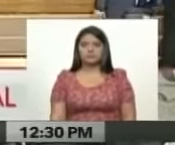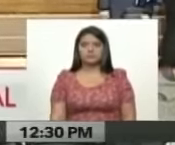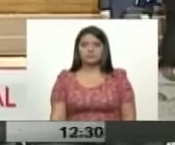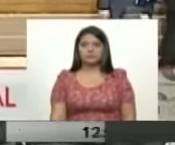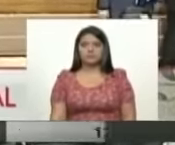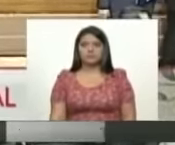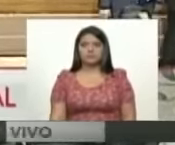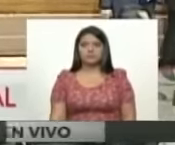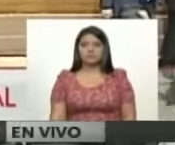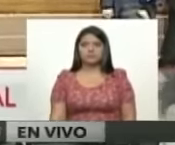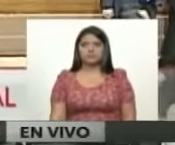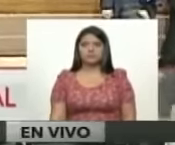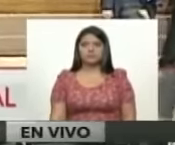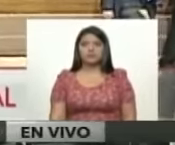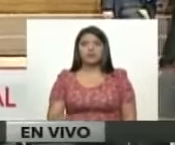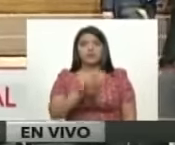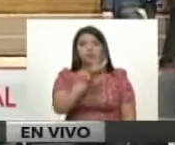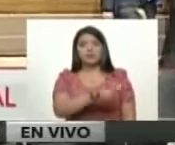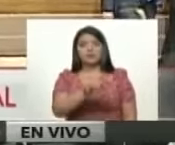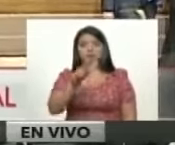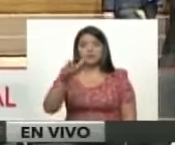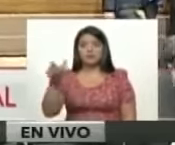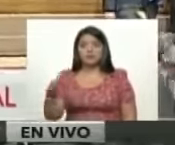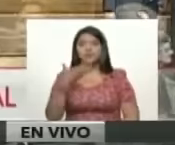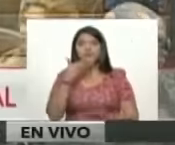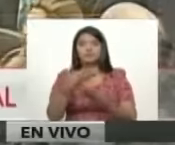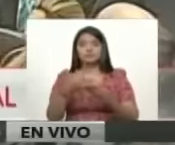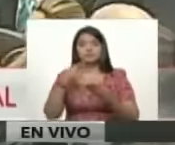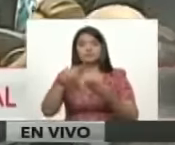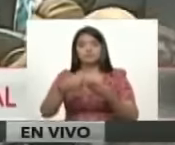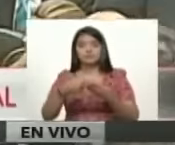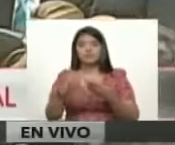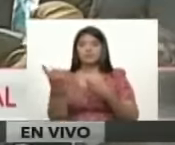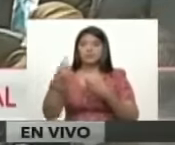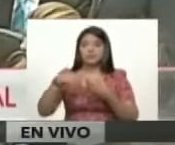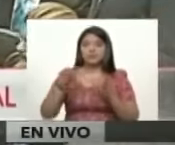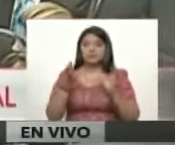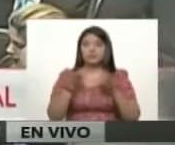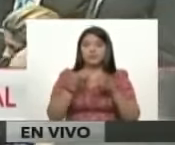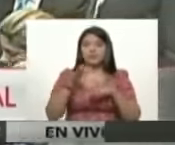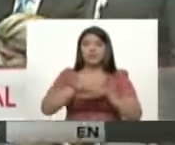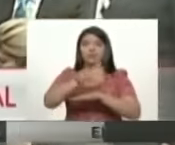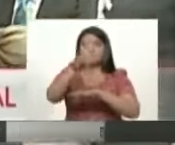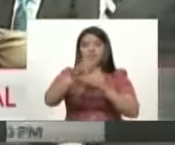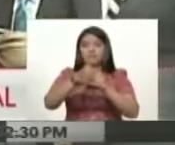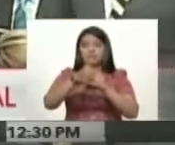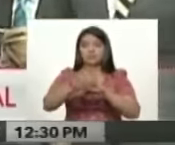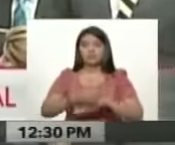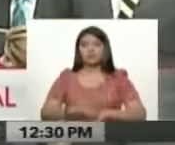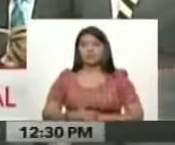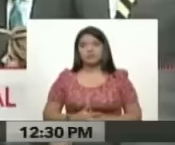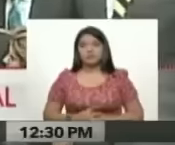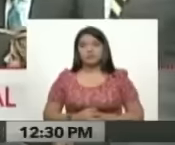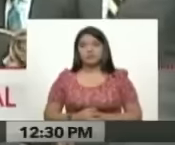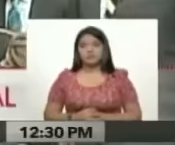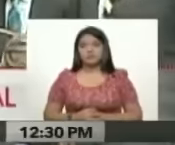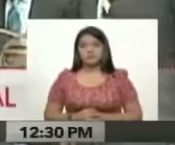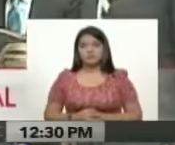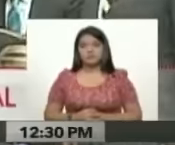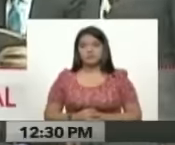Los postulados para formar parte de la Junta Directiva